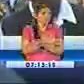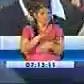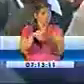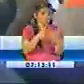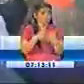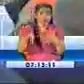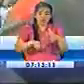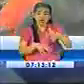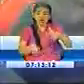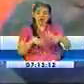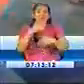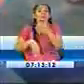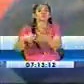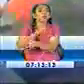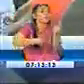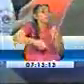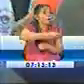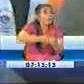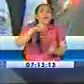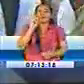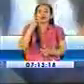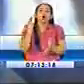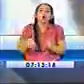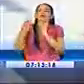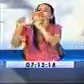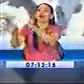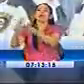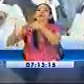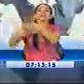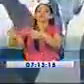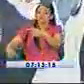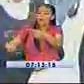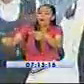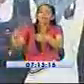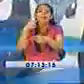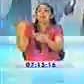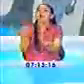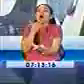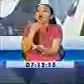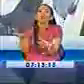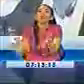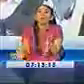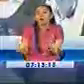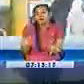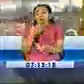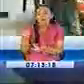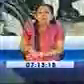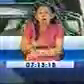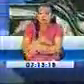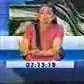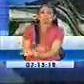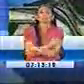Ya no le van a devolver la moto más. Si la moto sale allá, entonces no sale con todo lo que se lleva. Pues. Se está verificando que todos los conductores de esta modalidad tengan su